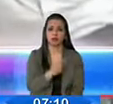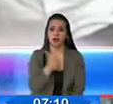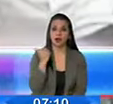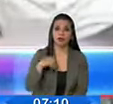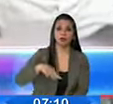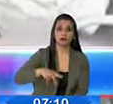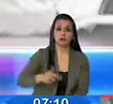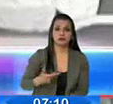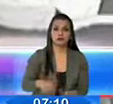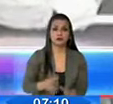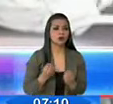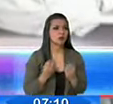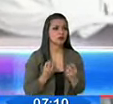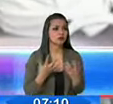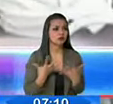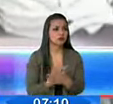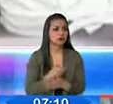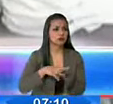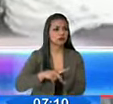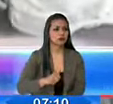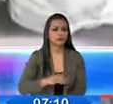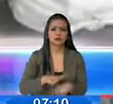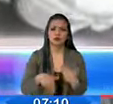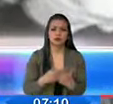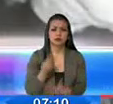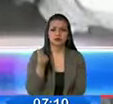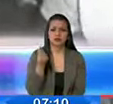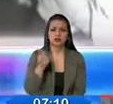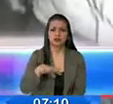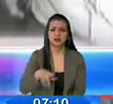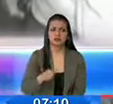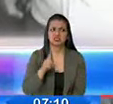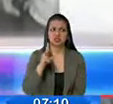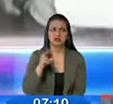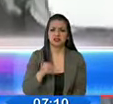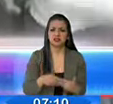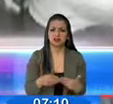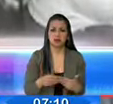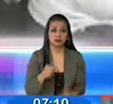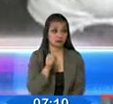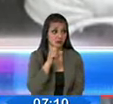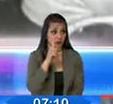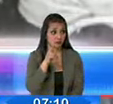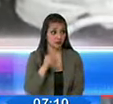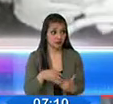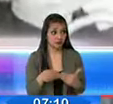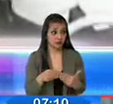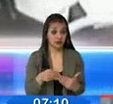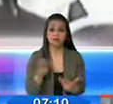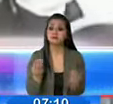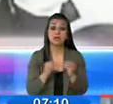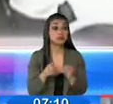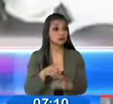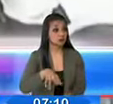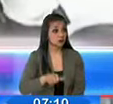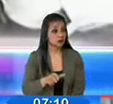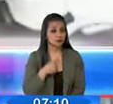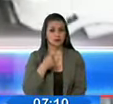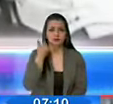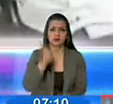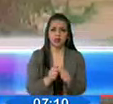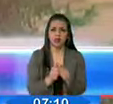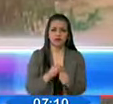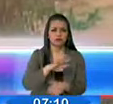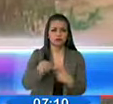más. ¿Cuánto se le llevaron? Toda la plata del día, bueno, 120. $120. ¿Y qué más se le llevaron? Teléfono nada